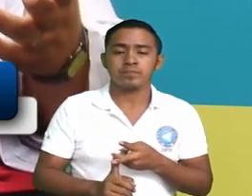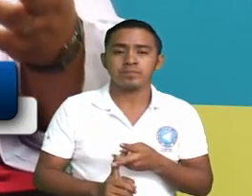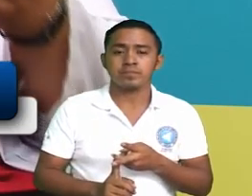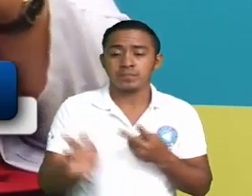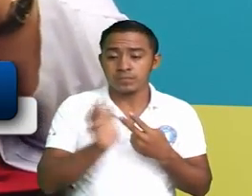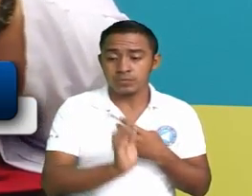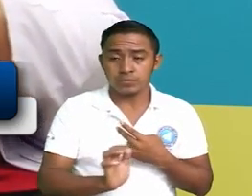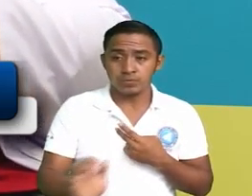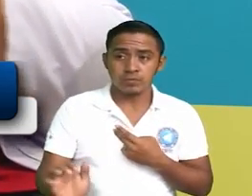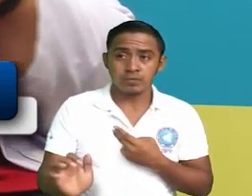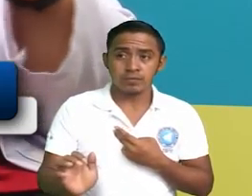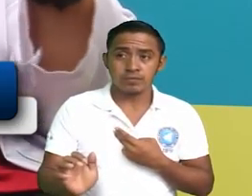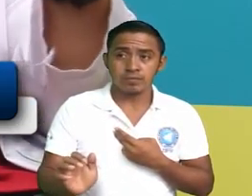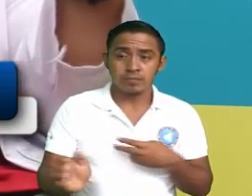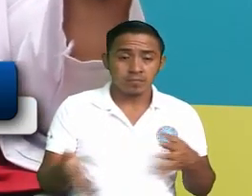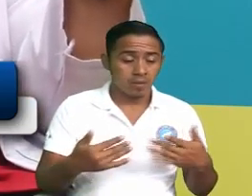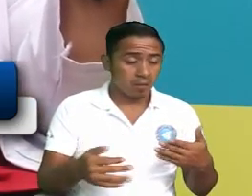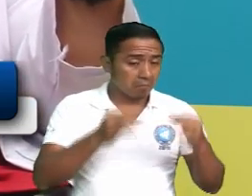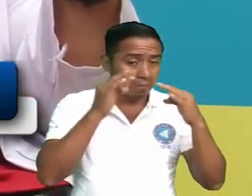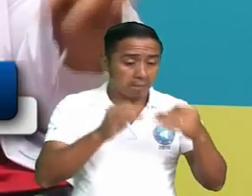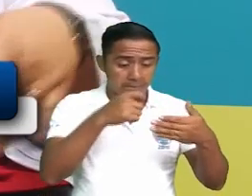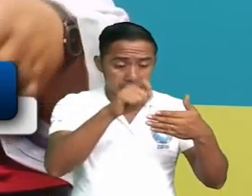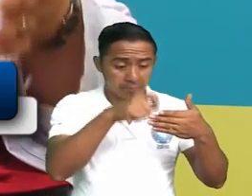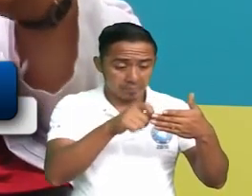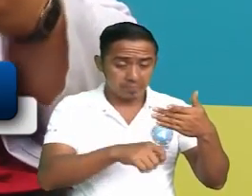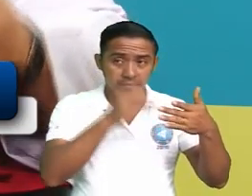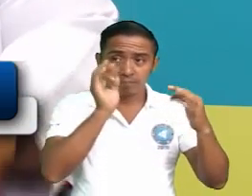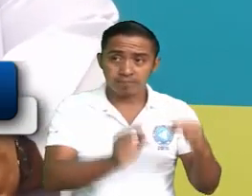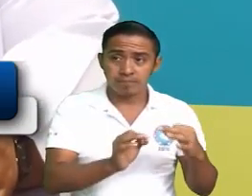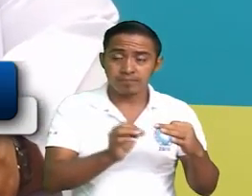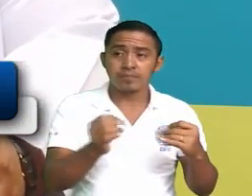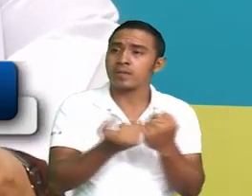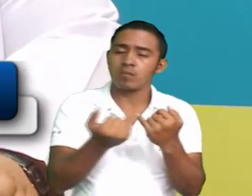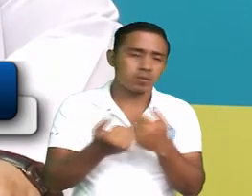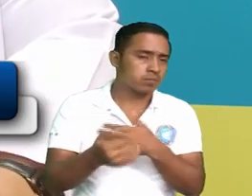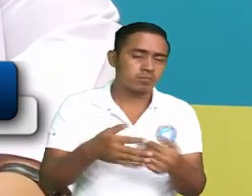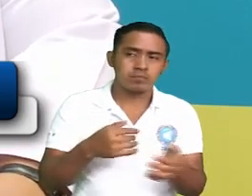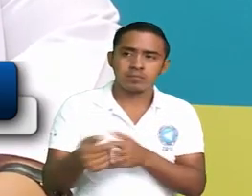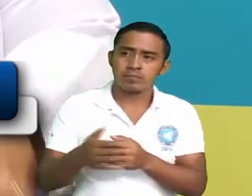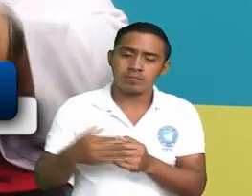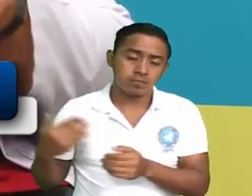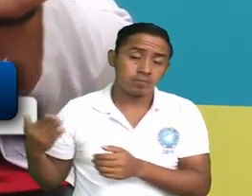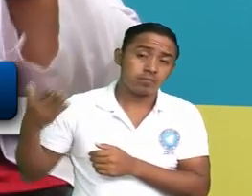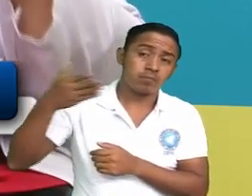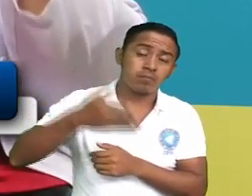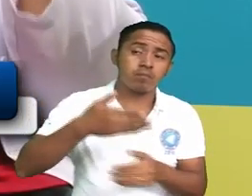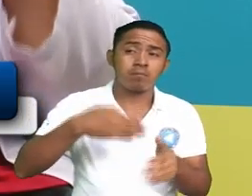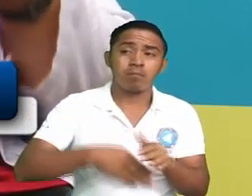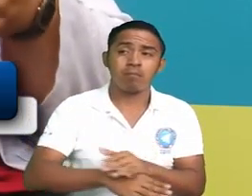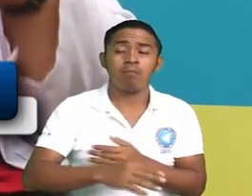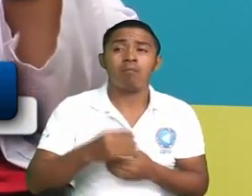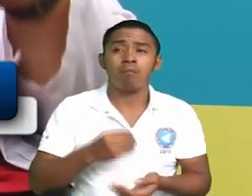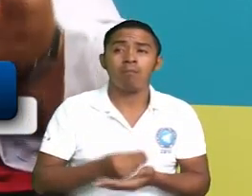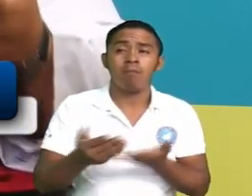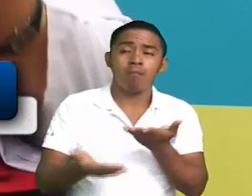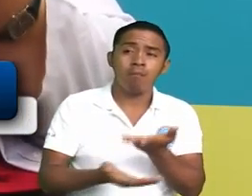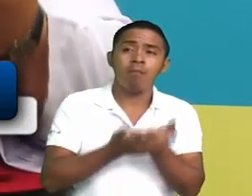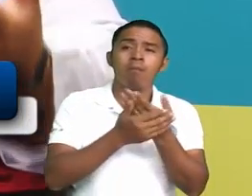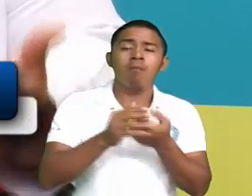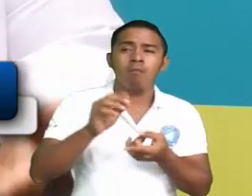niño ya no le falta ninguna vacuna, hay que acudir igualmente con nuestros niños. ¿Por qué? Porque estamos dando